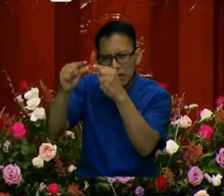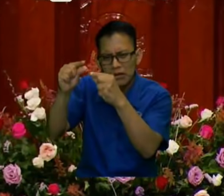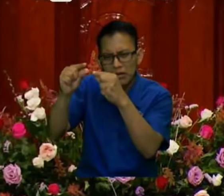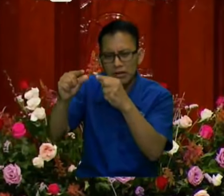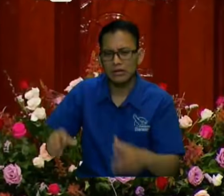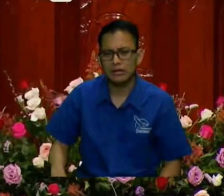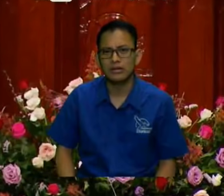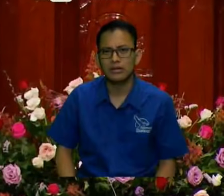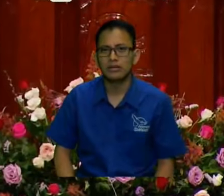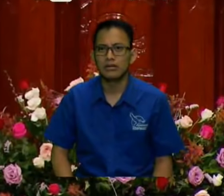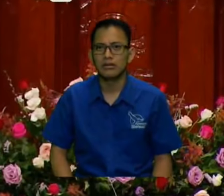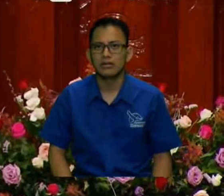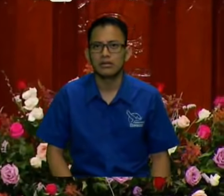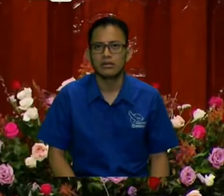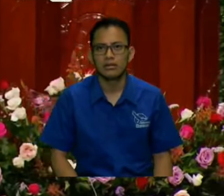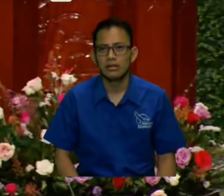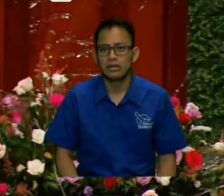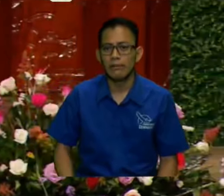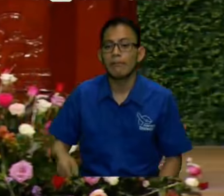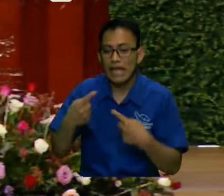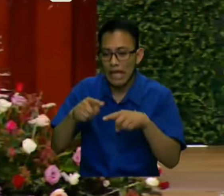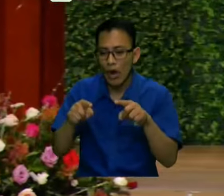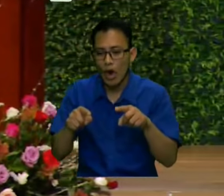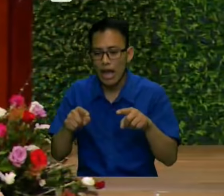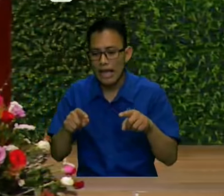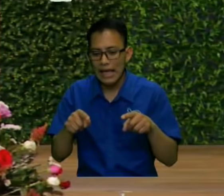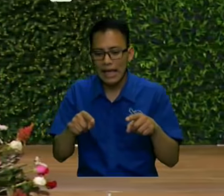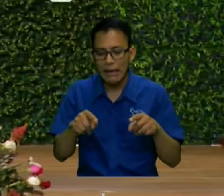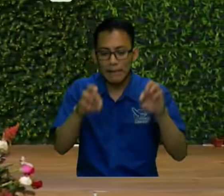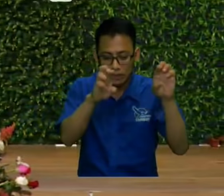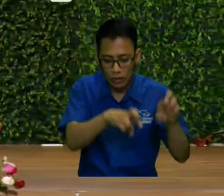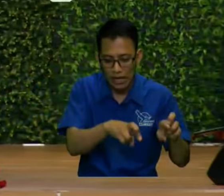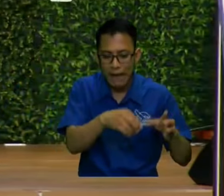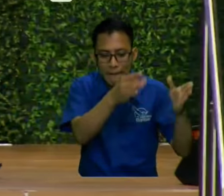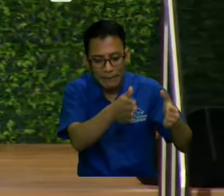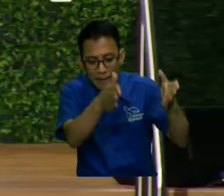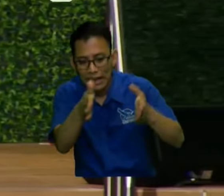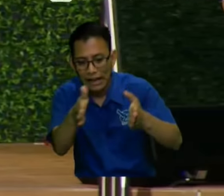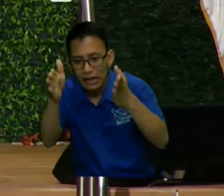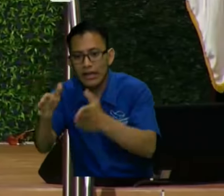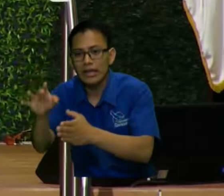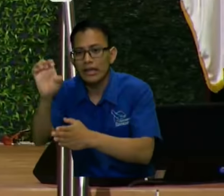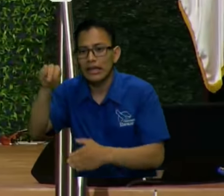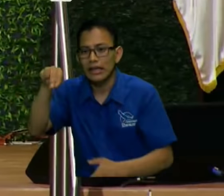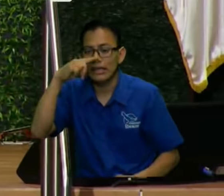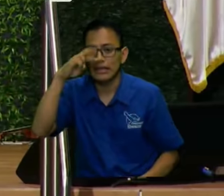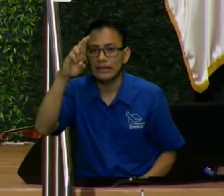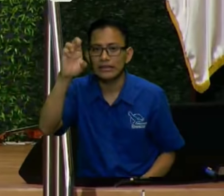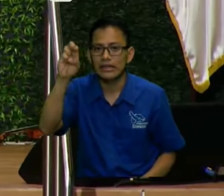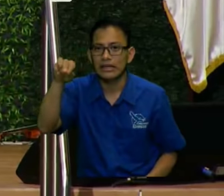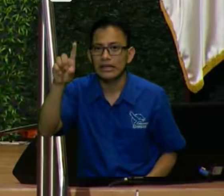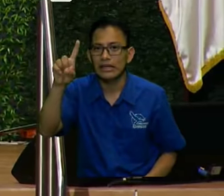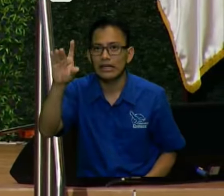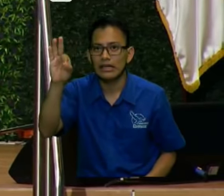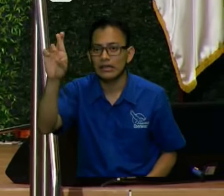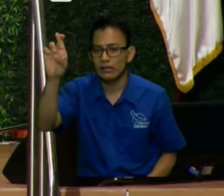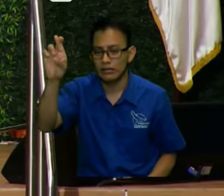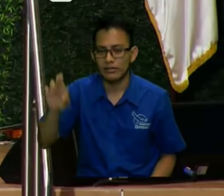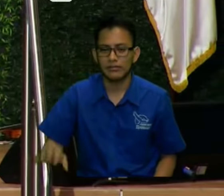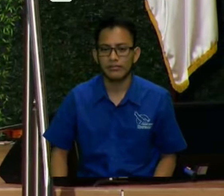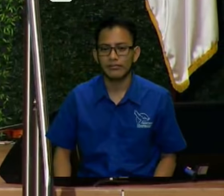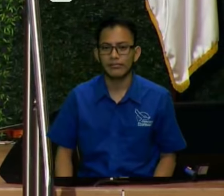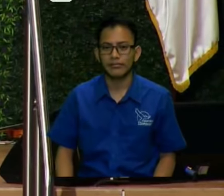pues ese es su hobby. Entonces pone, él la prepara. Acaba de correr la maratón de Boston, acaba de